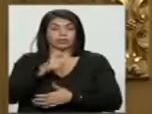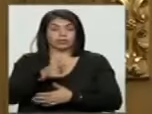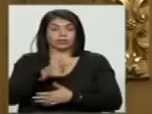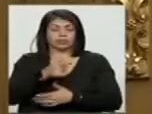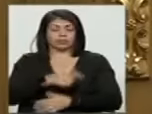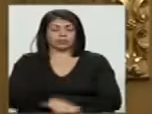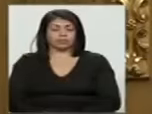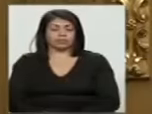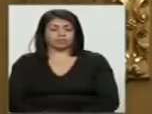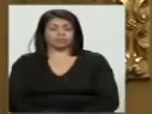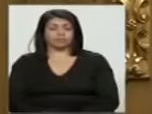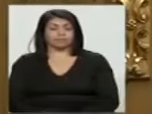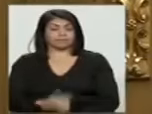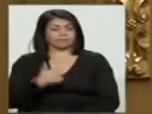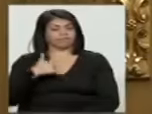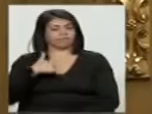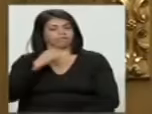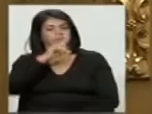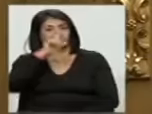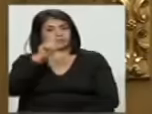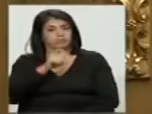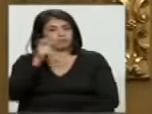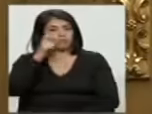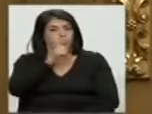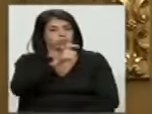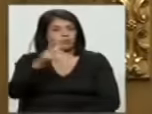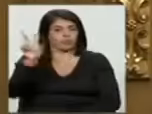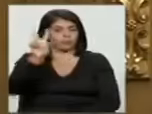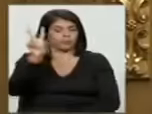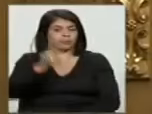hermosa. Entonces yo le pregunto al pueblo venezolano,